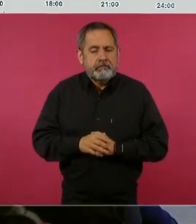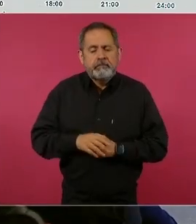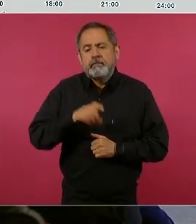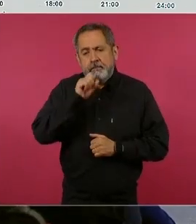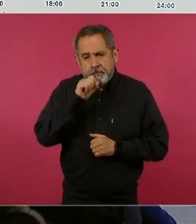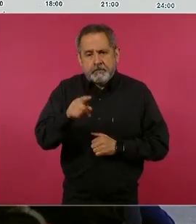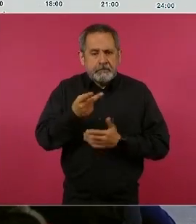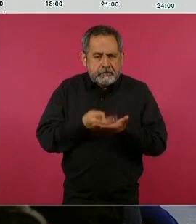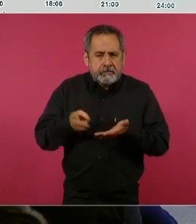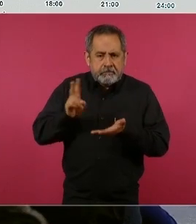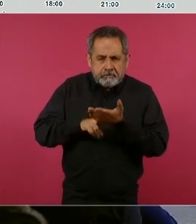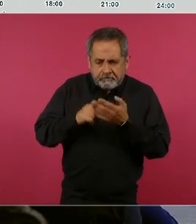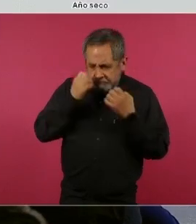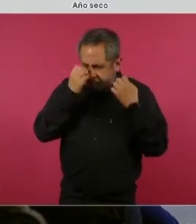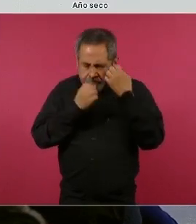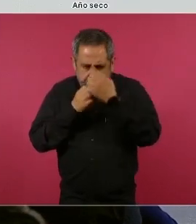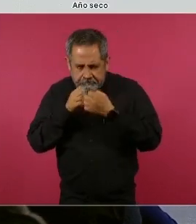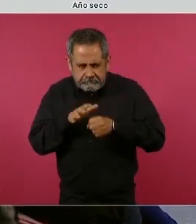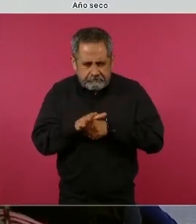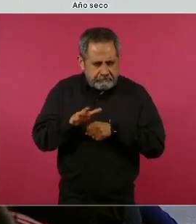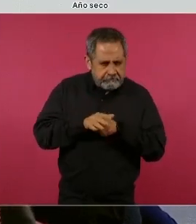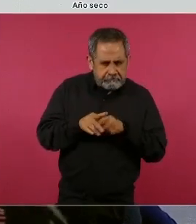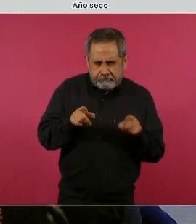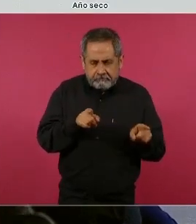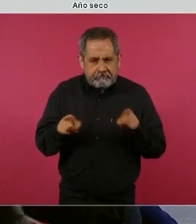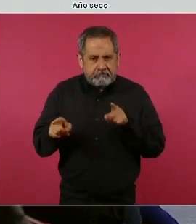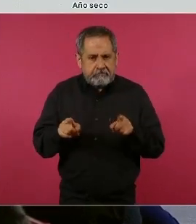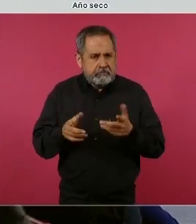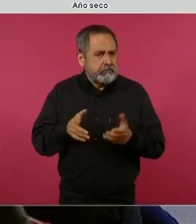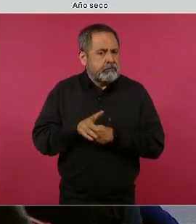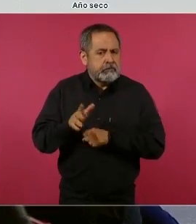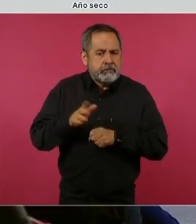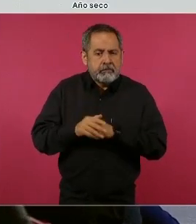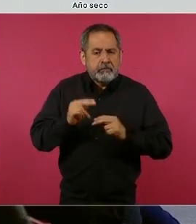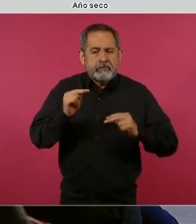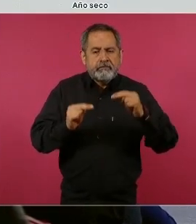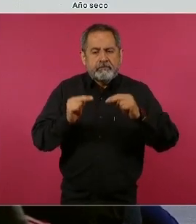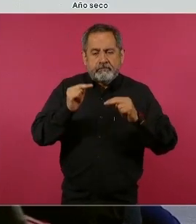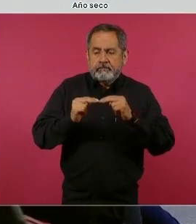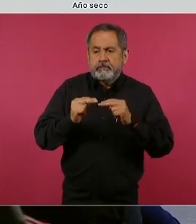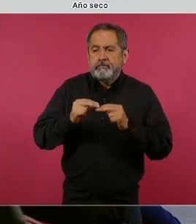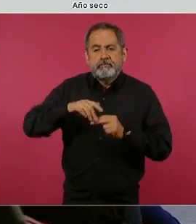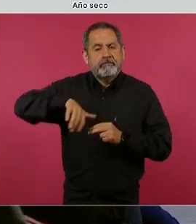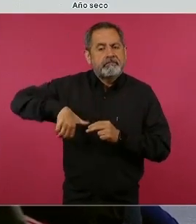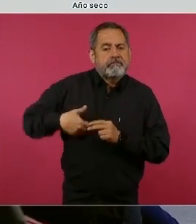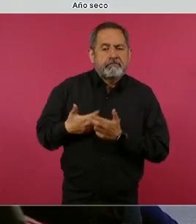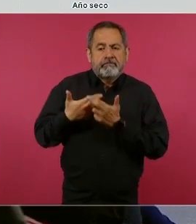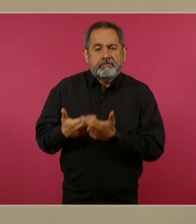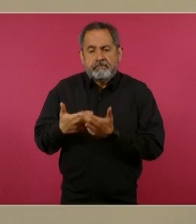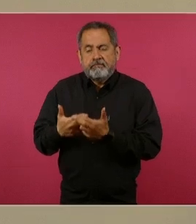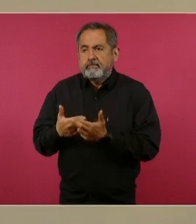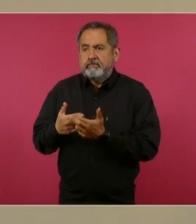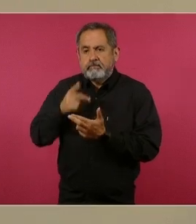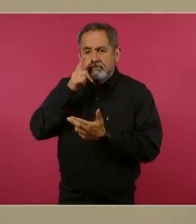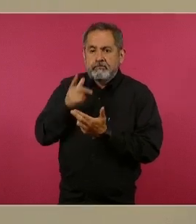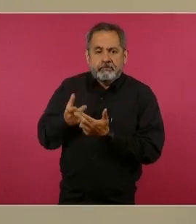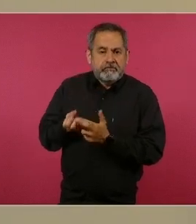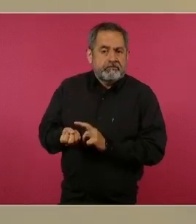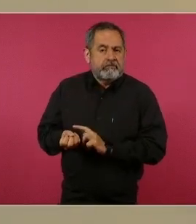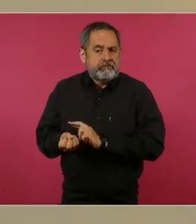revisión de cuáles son las aportaciones y los niveles de almacenamiento en centrales hidroeléctricas. Estas son las